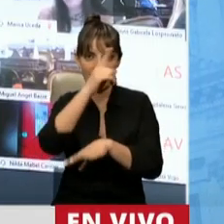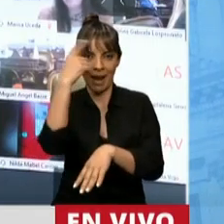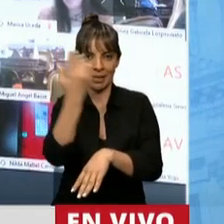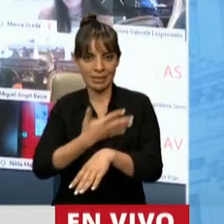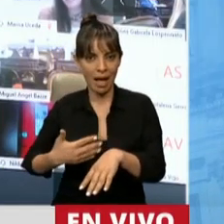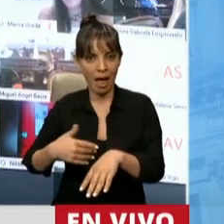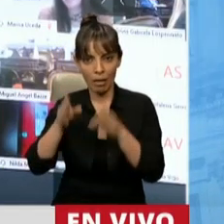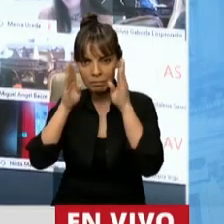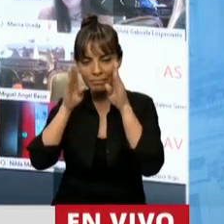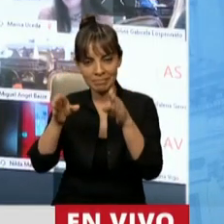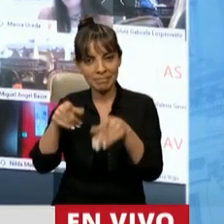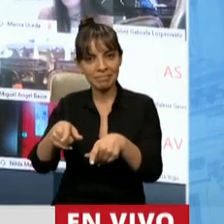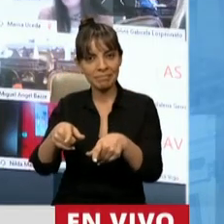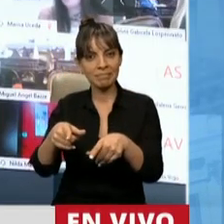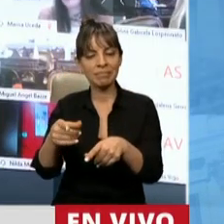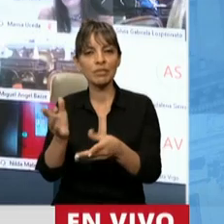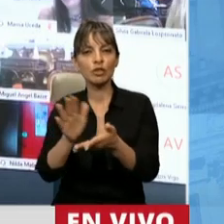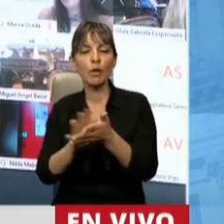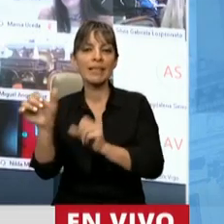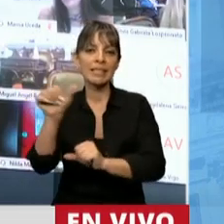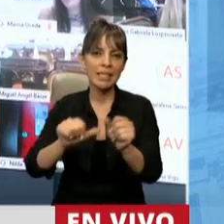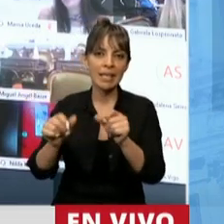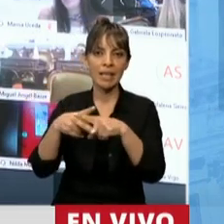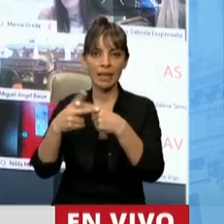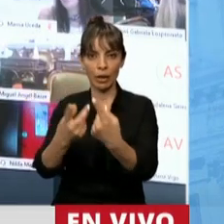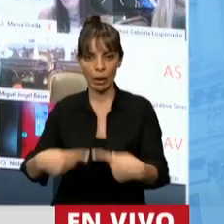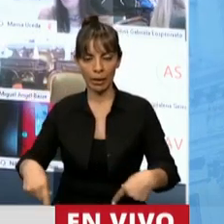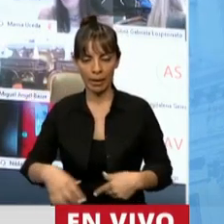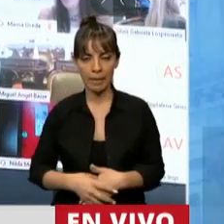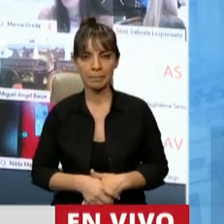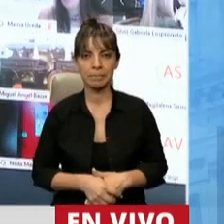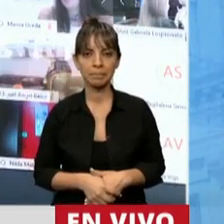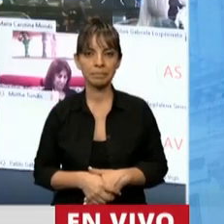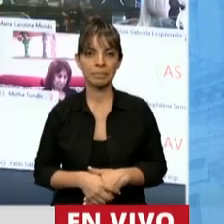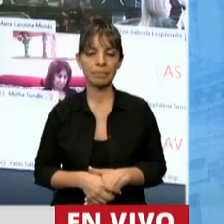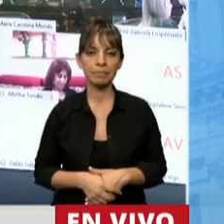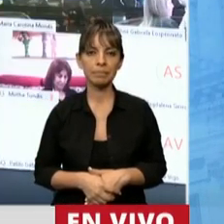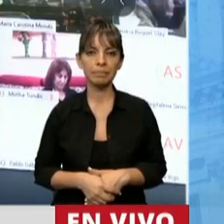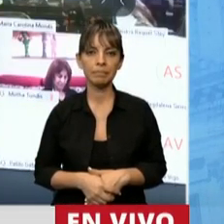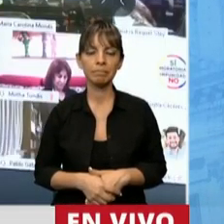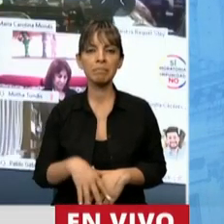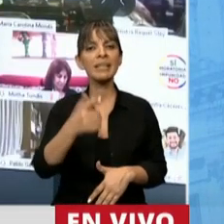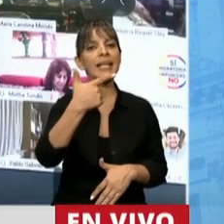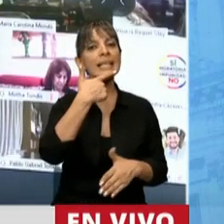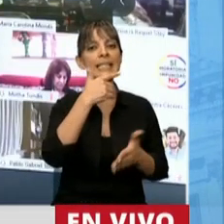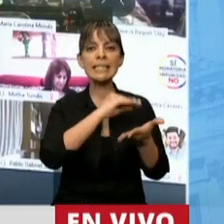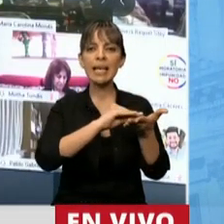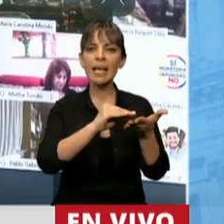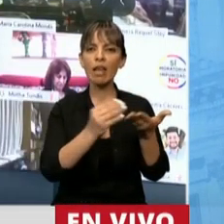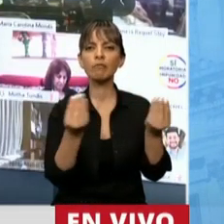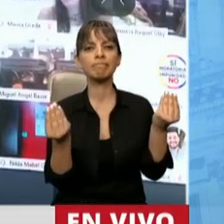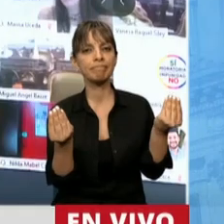hace a ciencia y tecnología. ¿Qué hizo el Senado de la